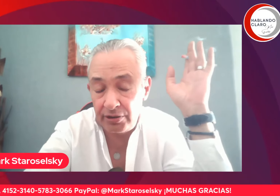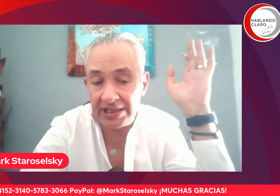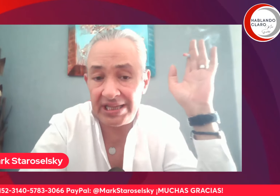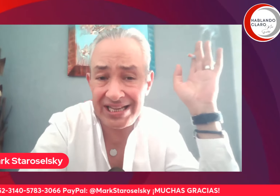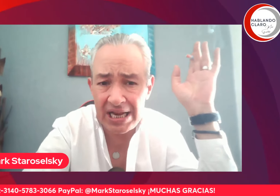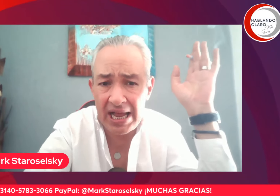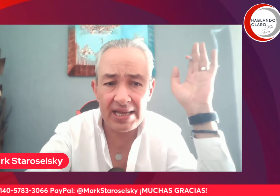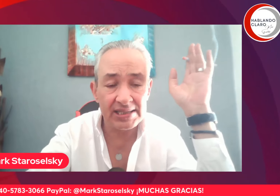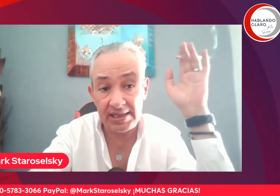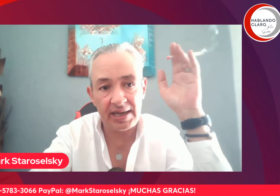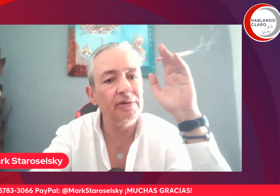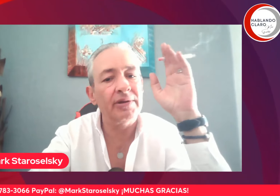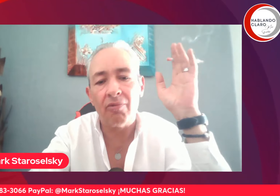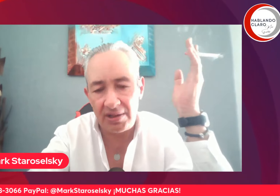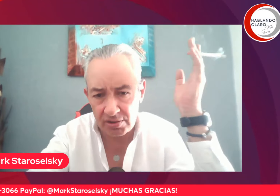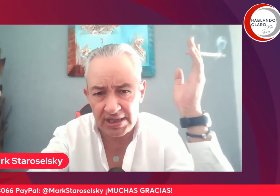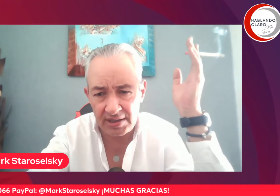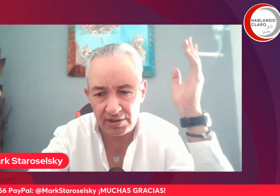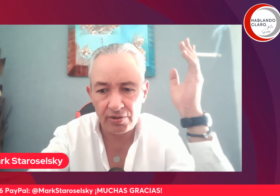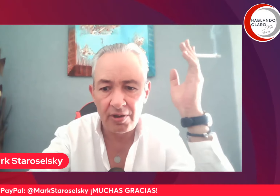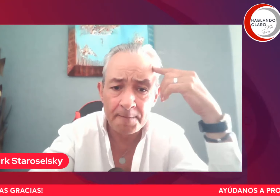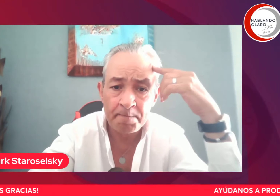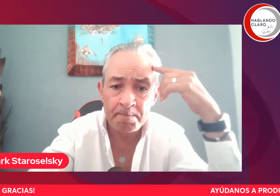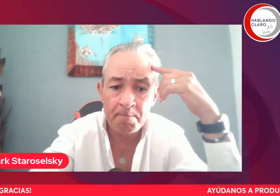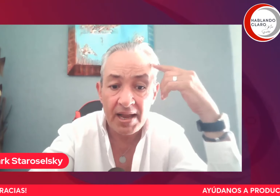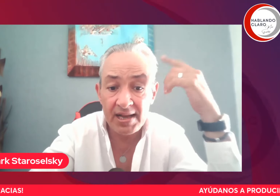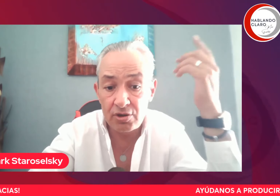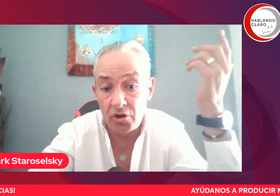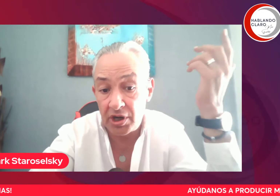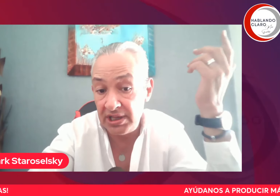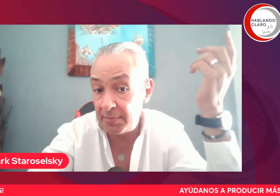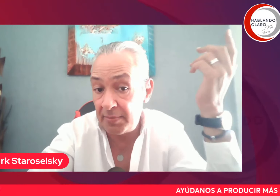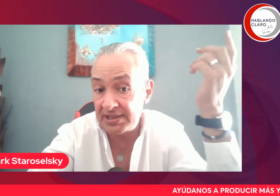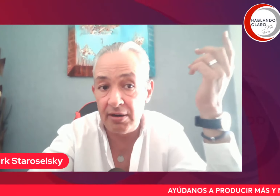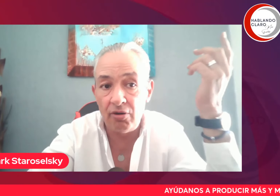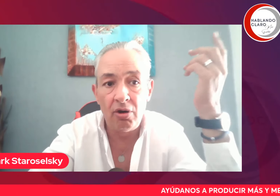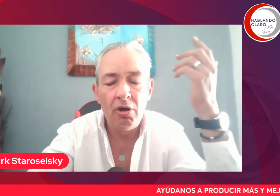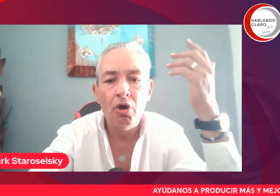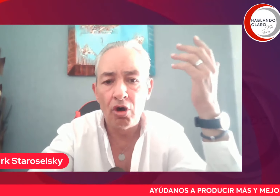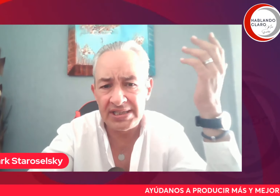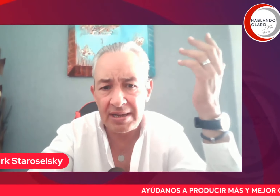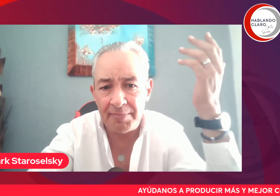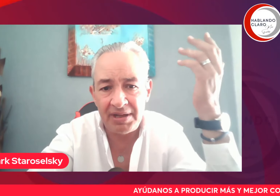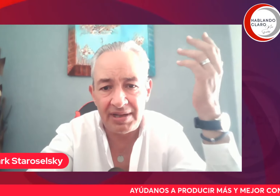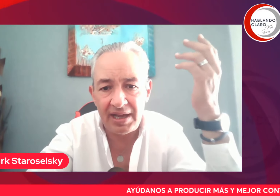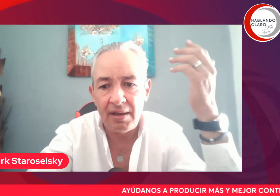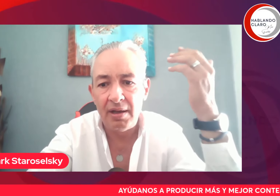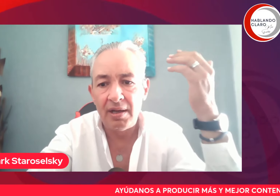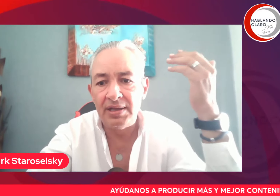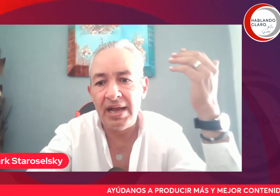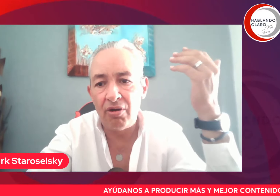así dijeron de Tesla y así dijeron de cuántos han dicho. Eso es lo que dice Marcelo.